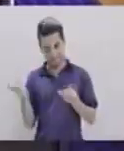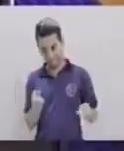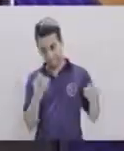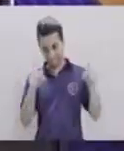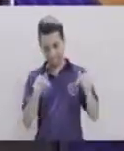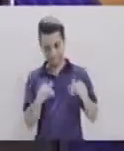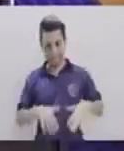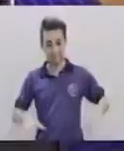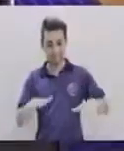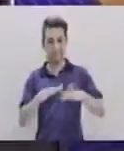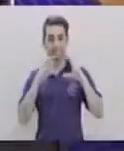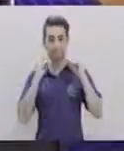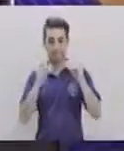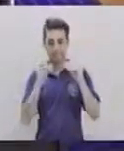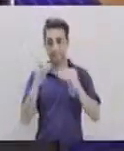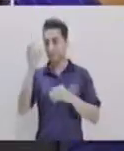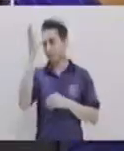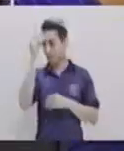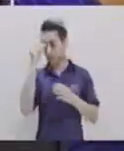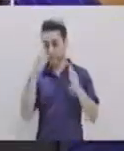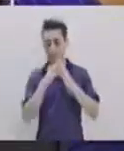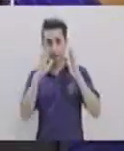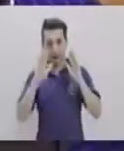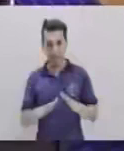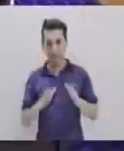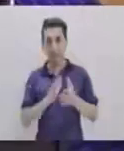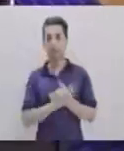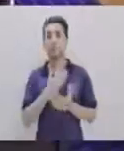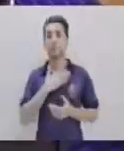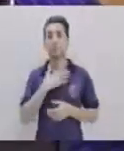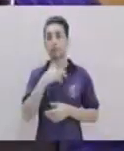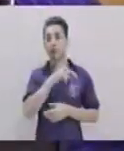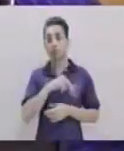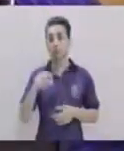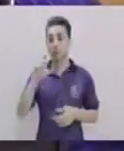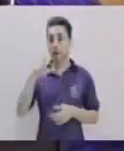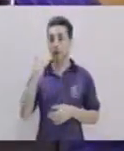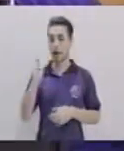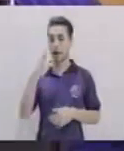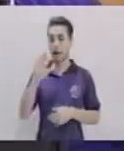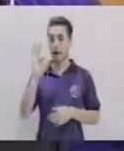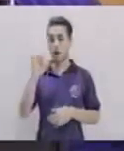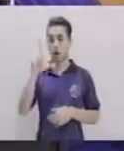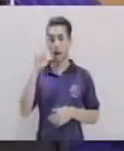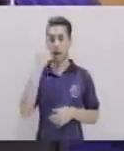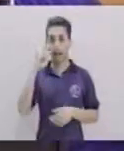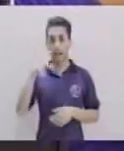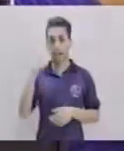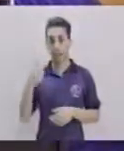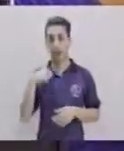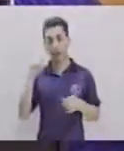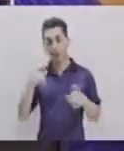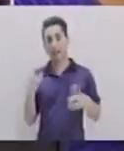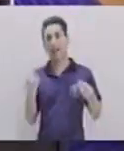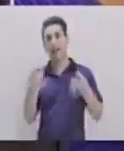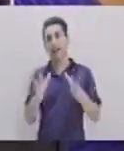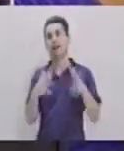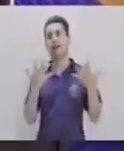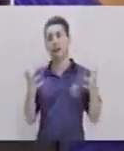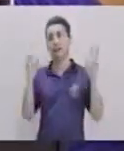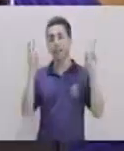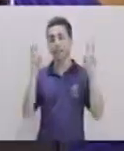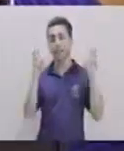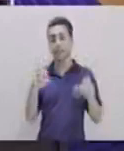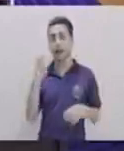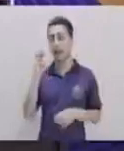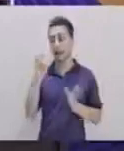Bienvenido a este espacio educativo Aprendo en Casa. Mi nombre es Carolina Espósito y en esta oportunidad